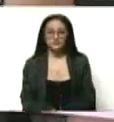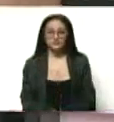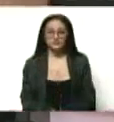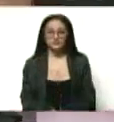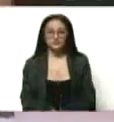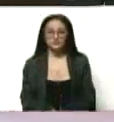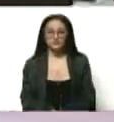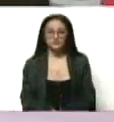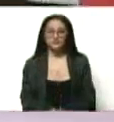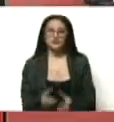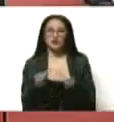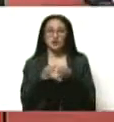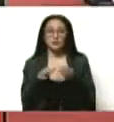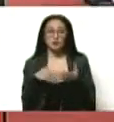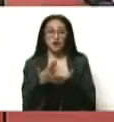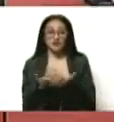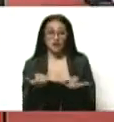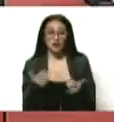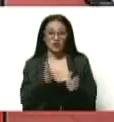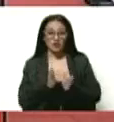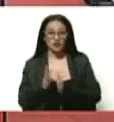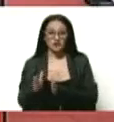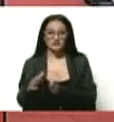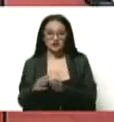de los equipos que hasta ahora han organizado esto.